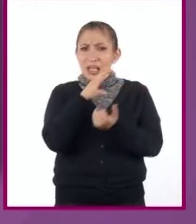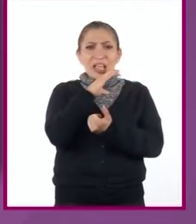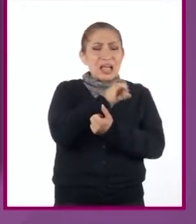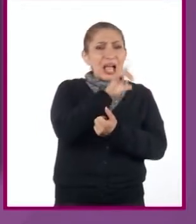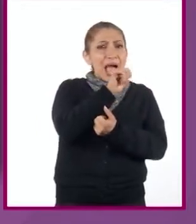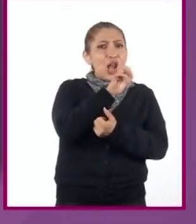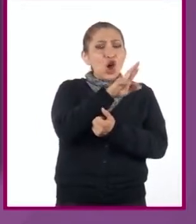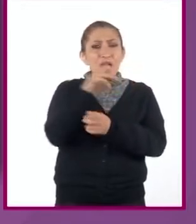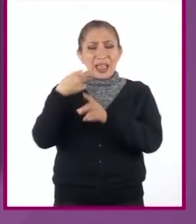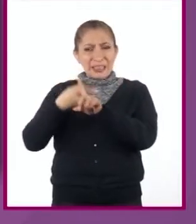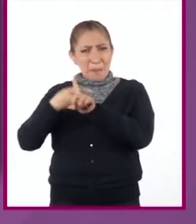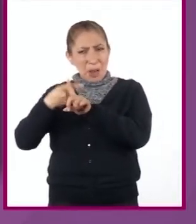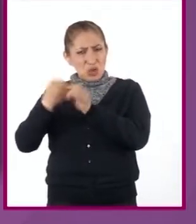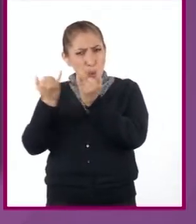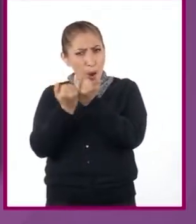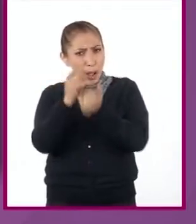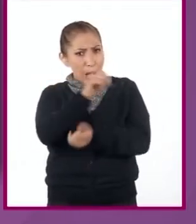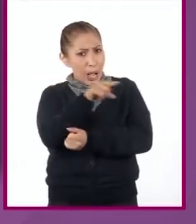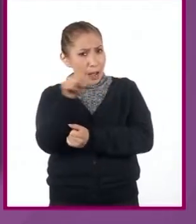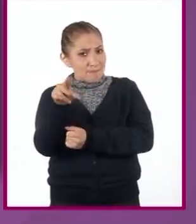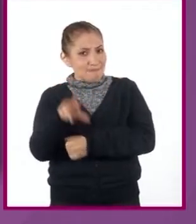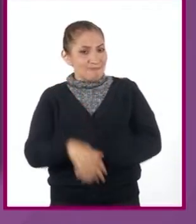que temperatura?